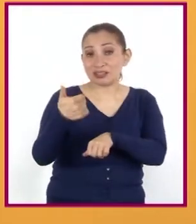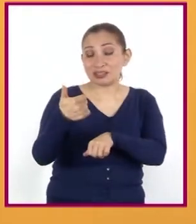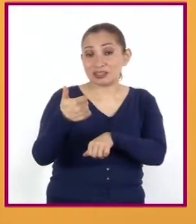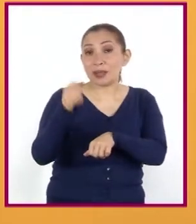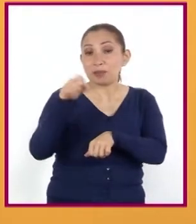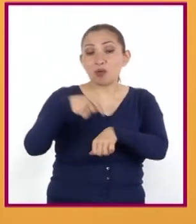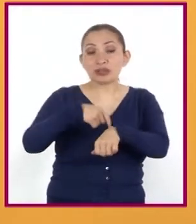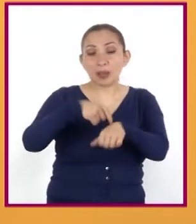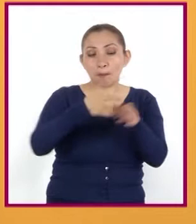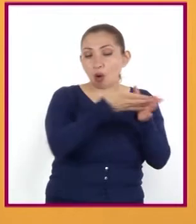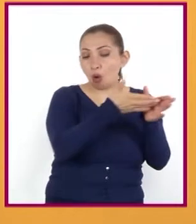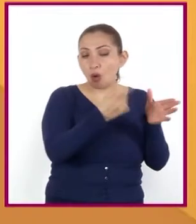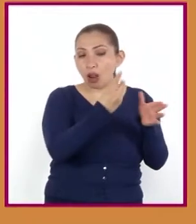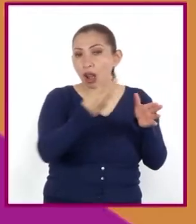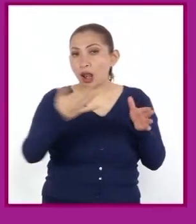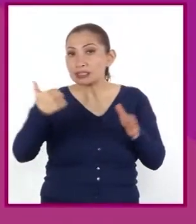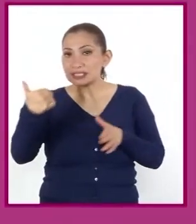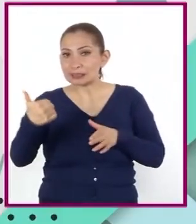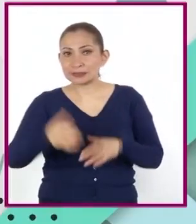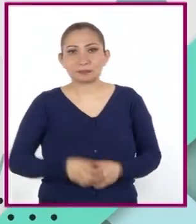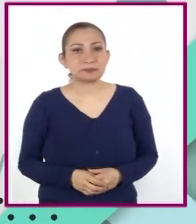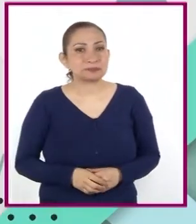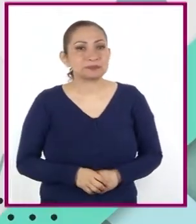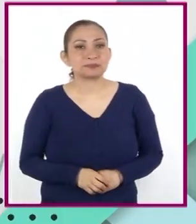que es el tiempo que tenemos como dato.